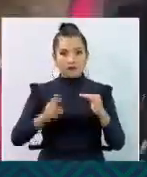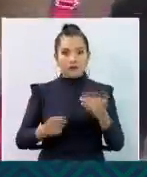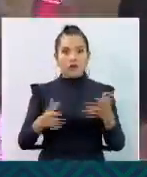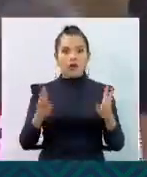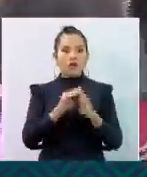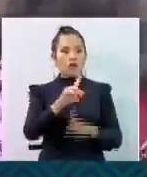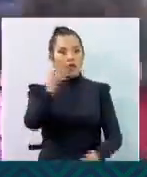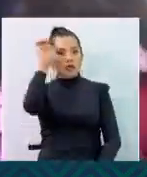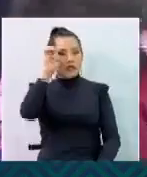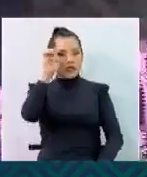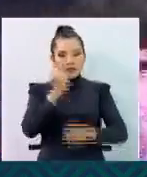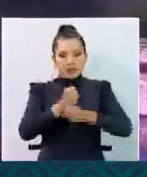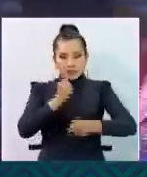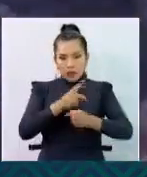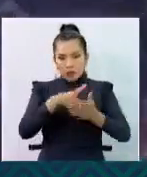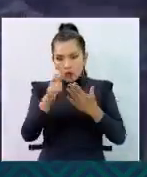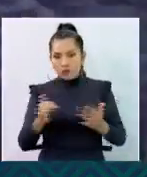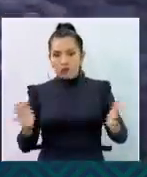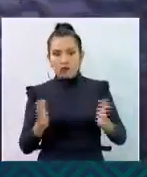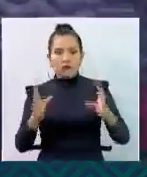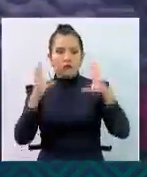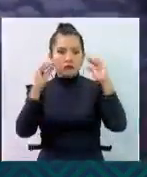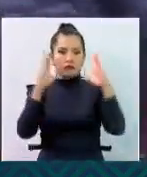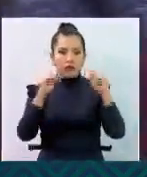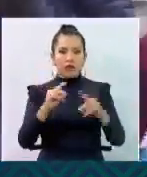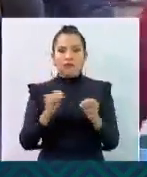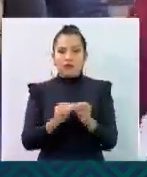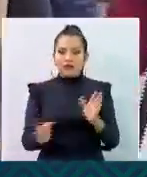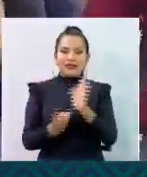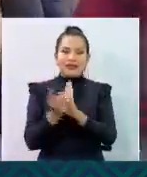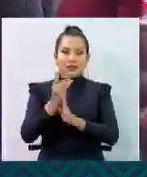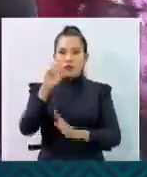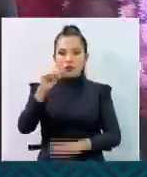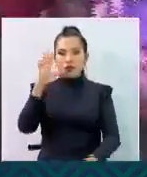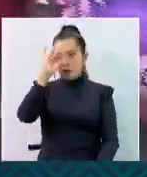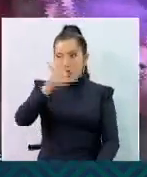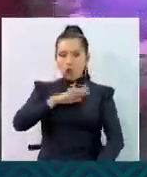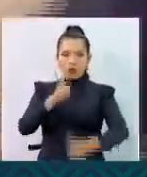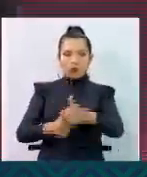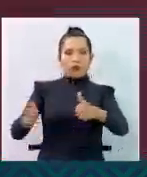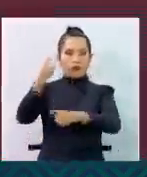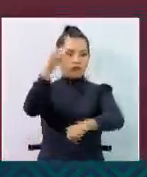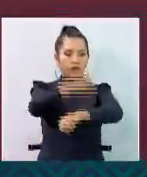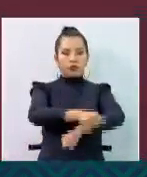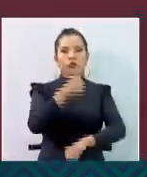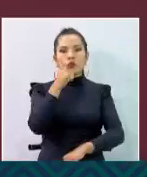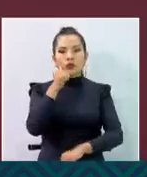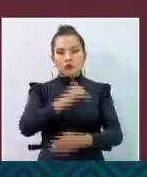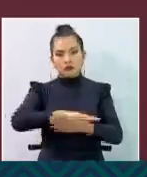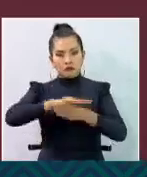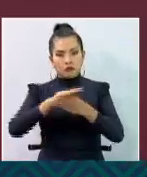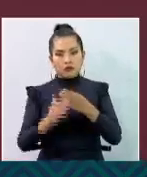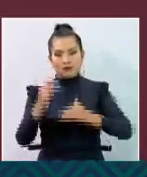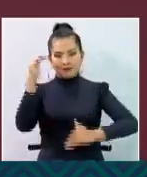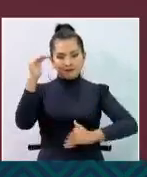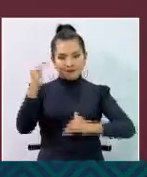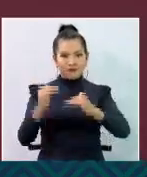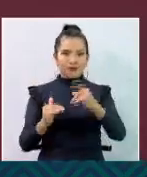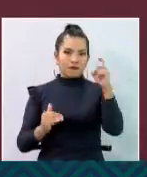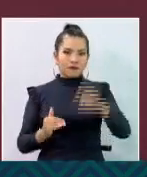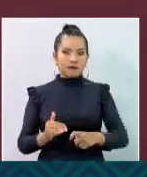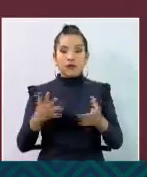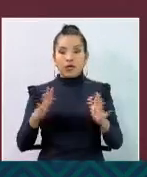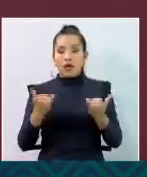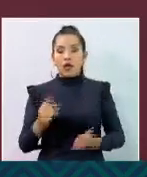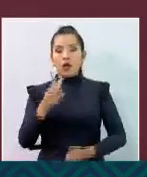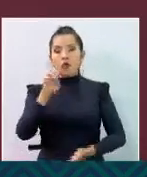parte del Estado, se avanzó en el destierro del patriarcado. Encabezando este año de la despatriarcalización del